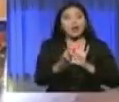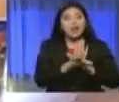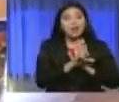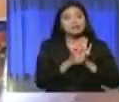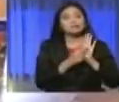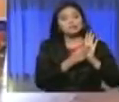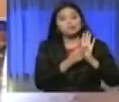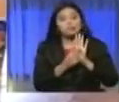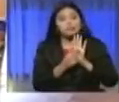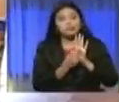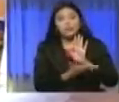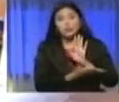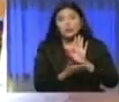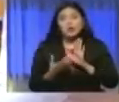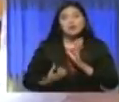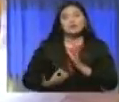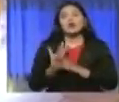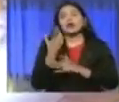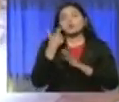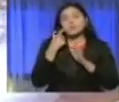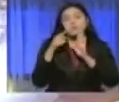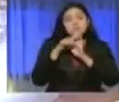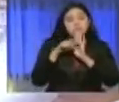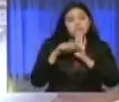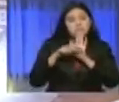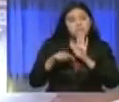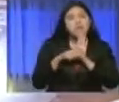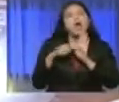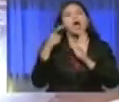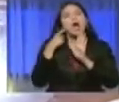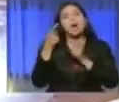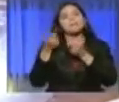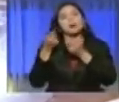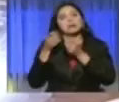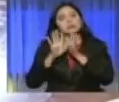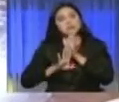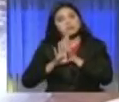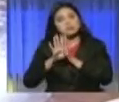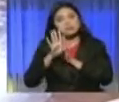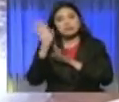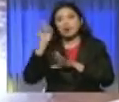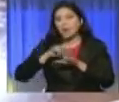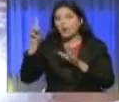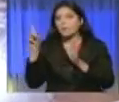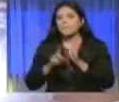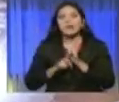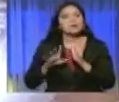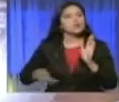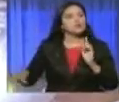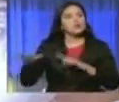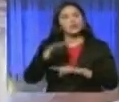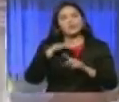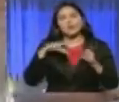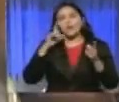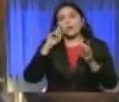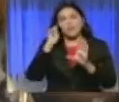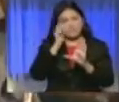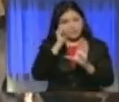los hitos y crea las regulaciones para el desarrollo completa de las posibilidades